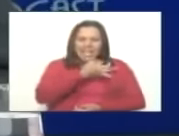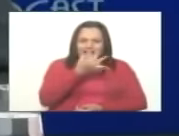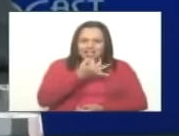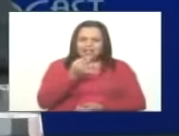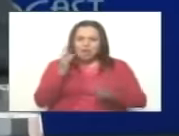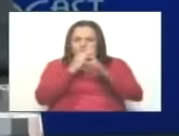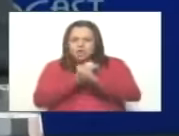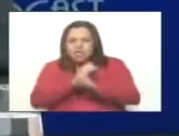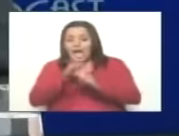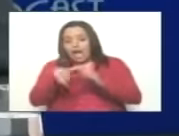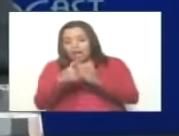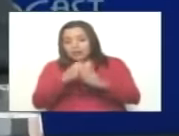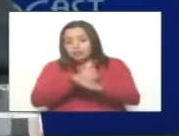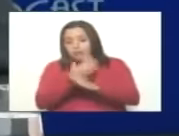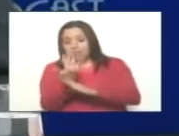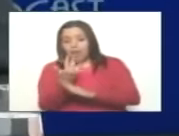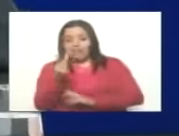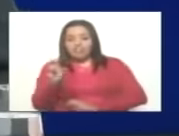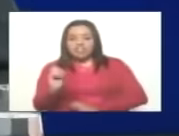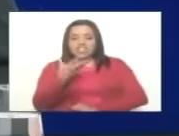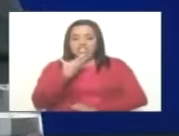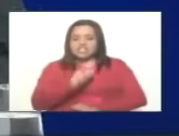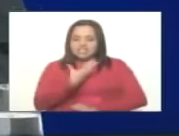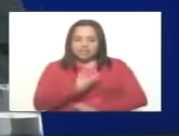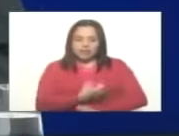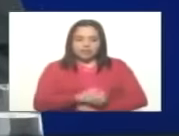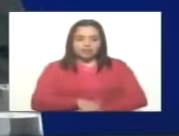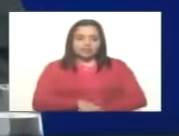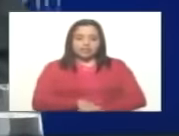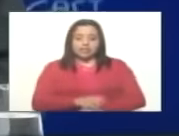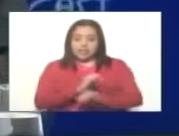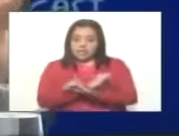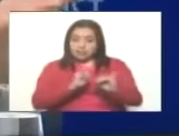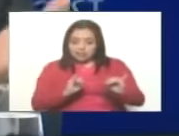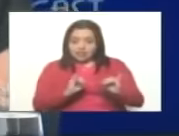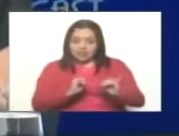madrugada del 20 de diciembre. Y al final ellos...